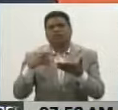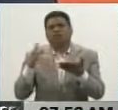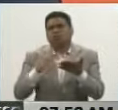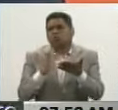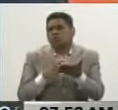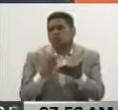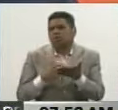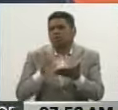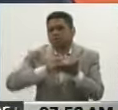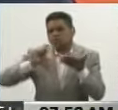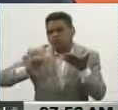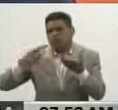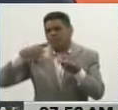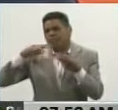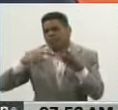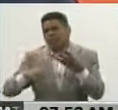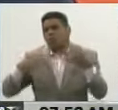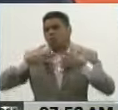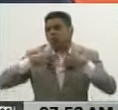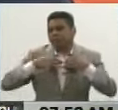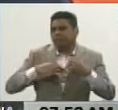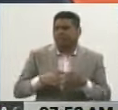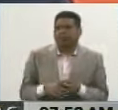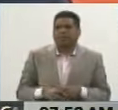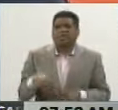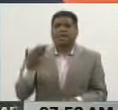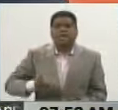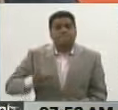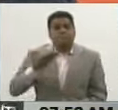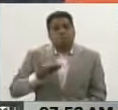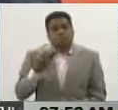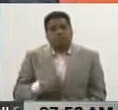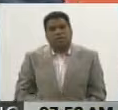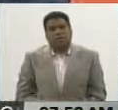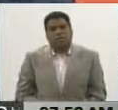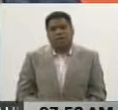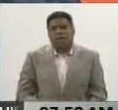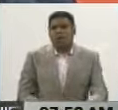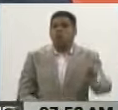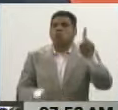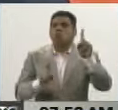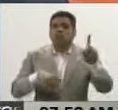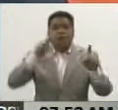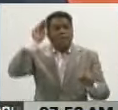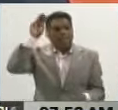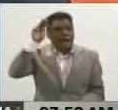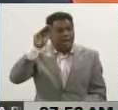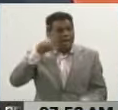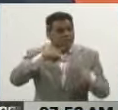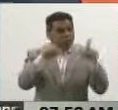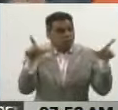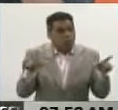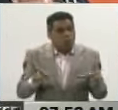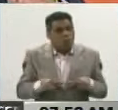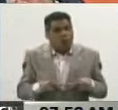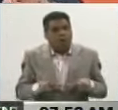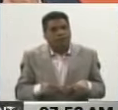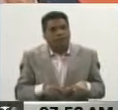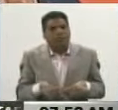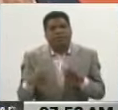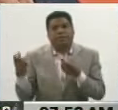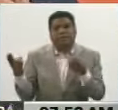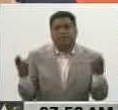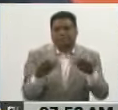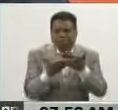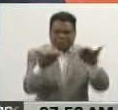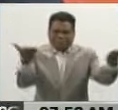colección Bicentenario. ¿Con los uniformes? Con los uniformes. Lo importante es que hay una maestra en un espacio educativo para recibir con los